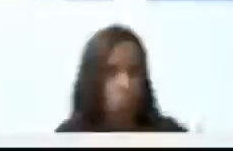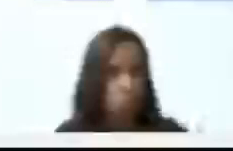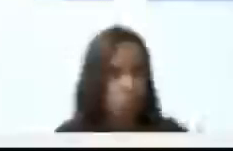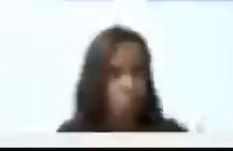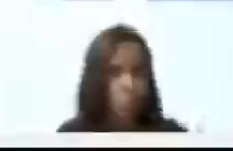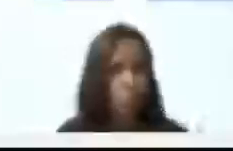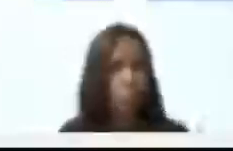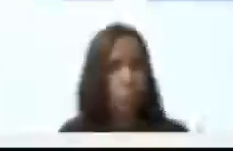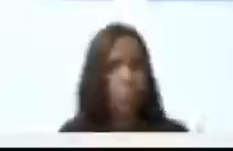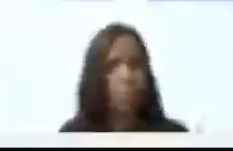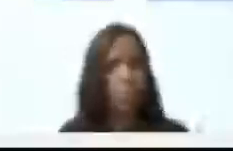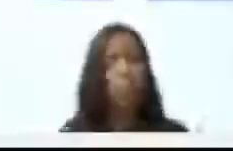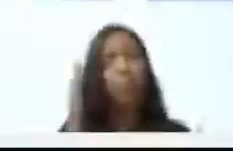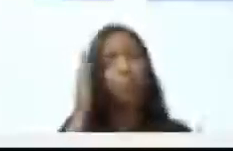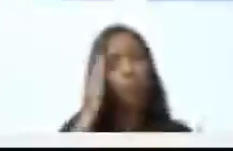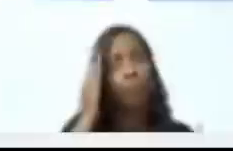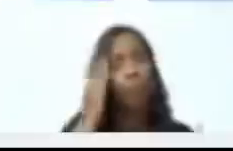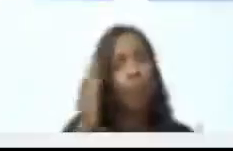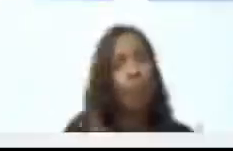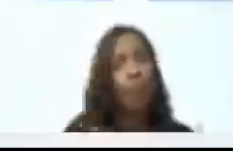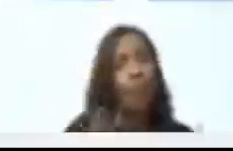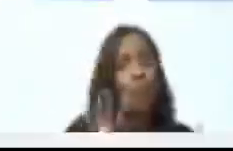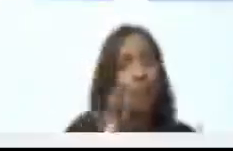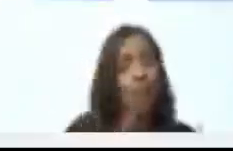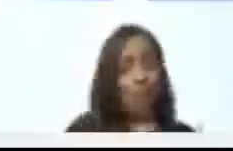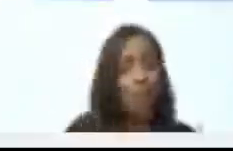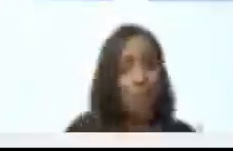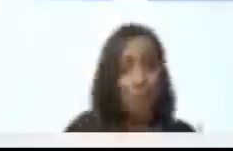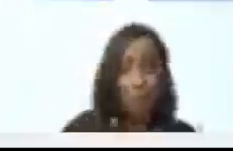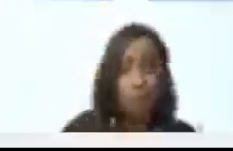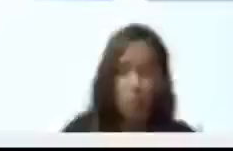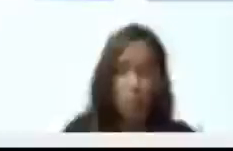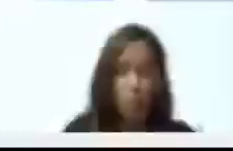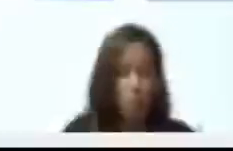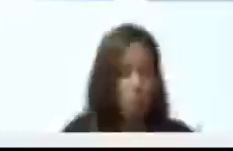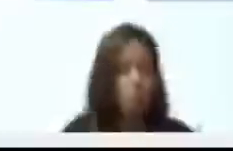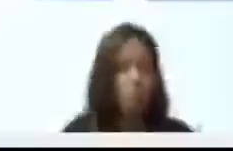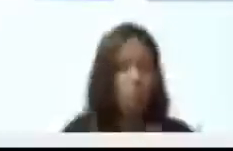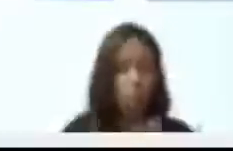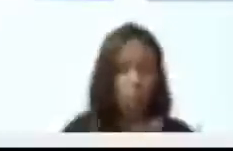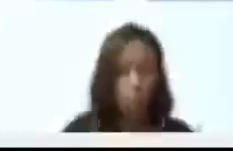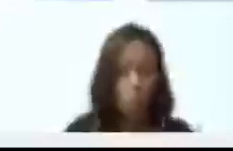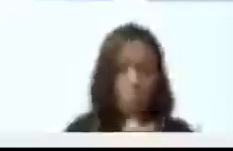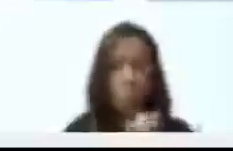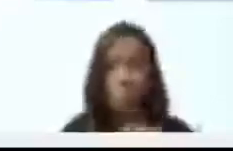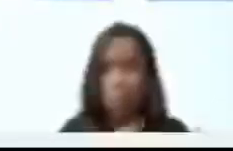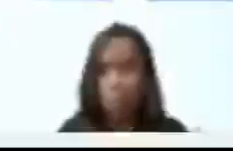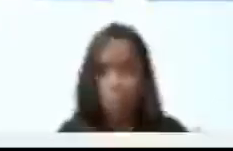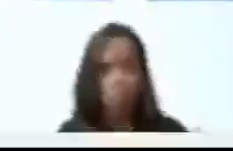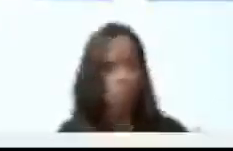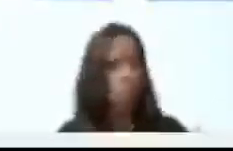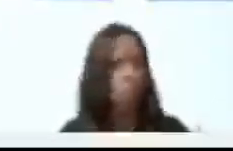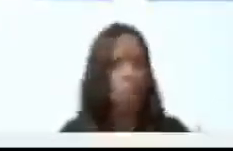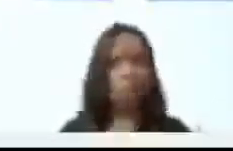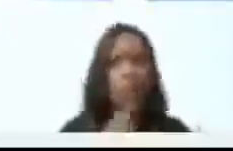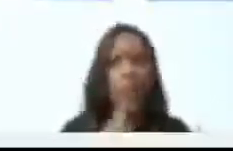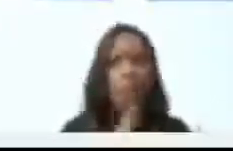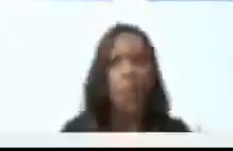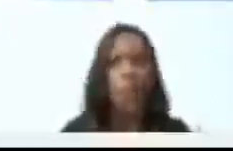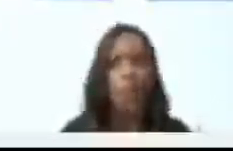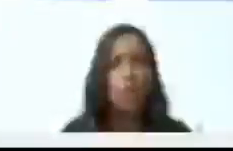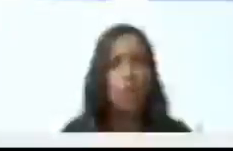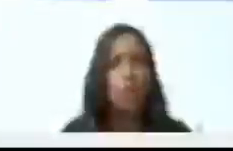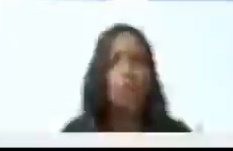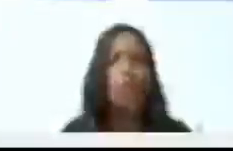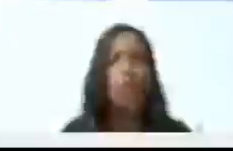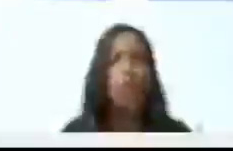Banco Central, que fue criticado por la CIPEN, que fue criticado por la DA, en lo que tiene que ver al desembolso